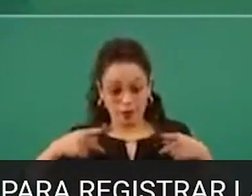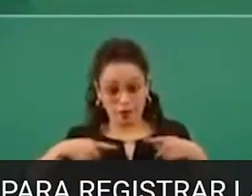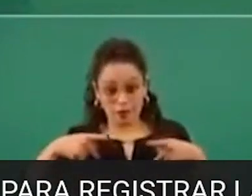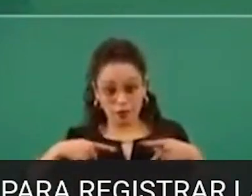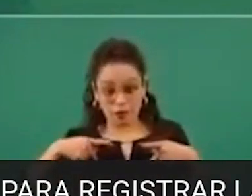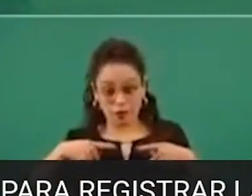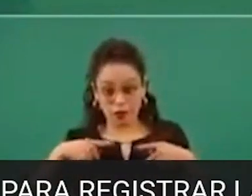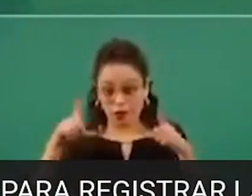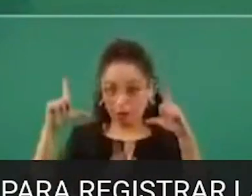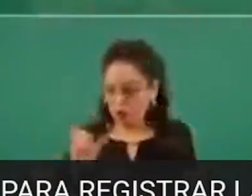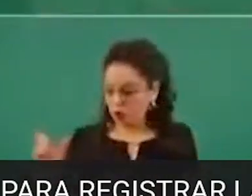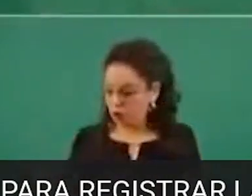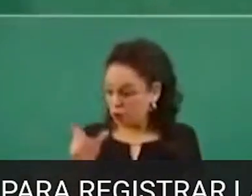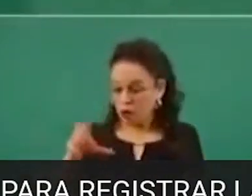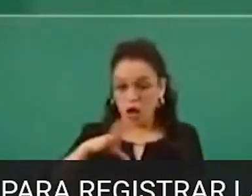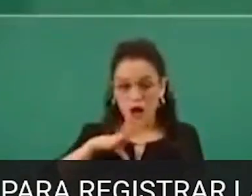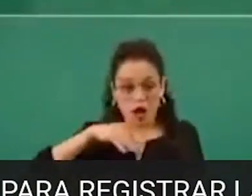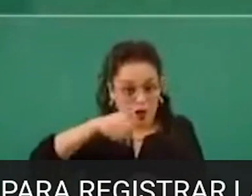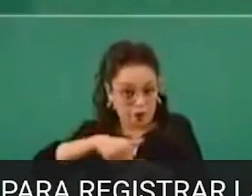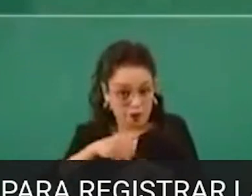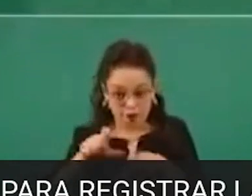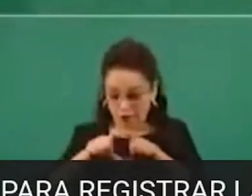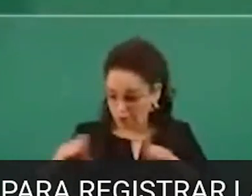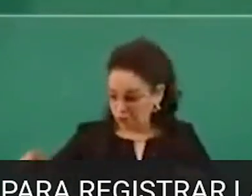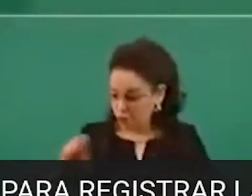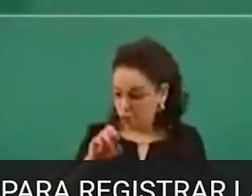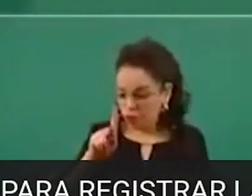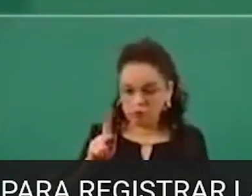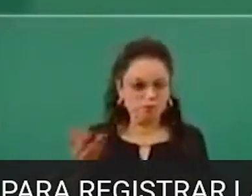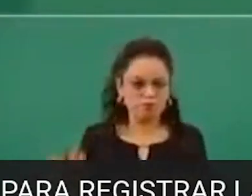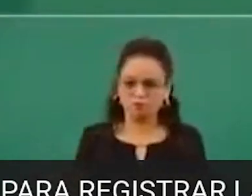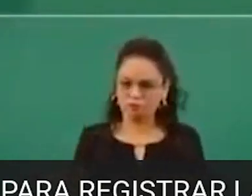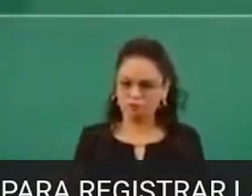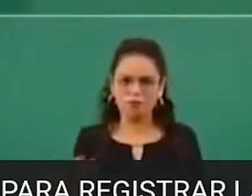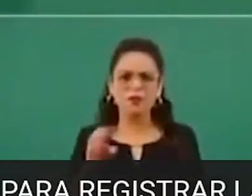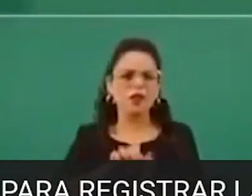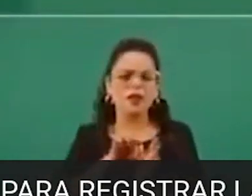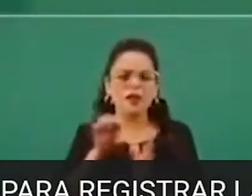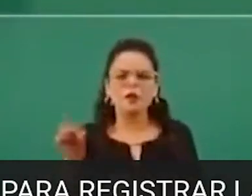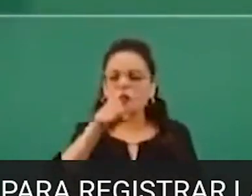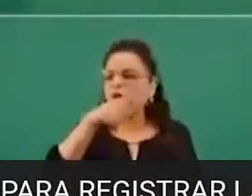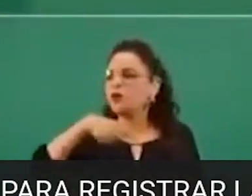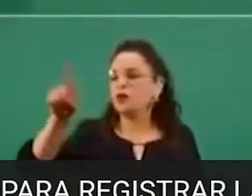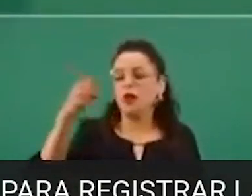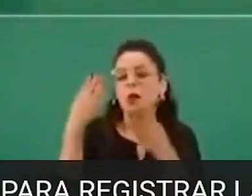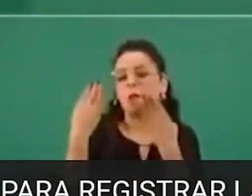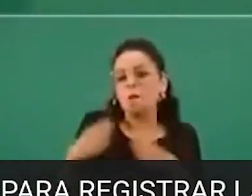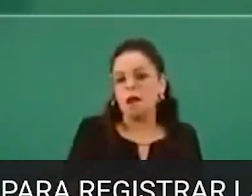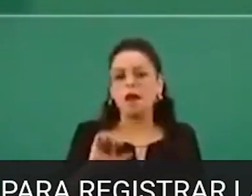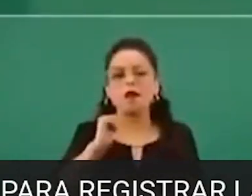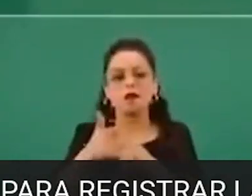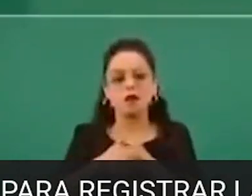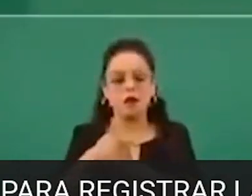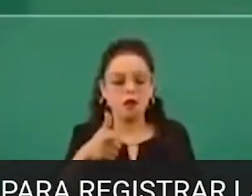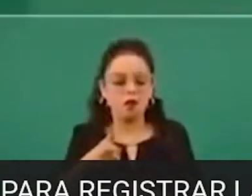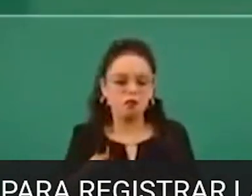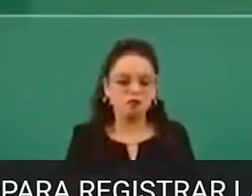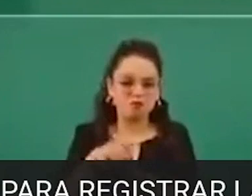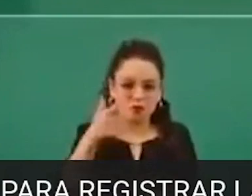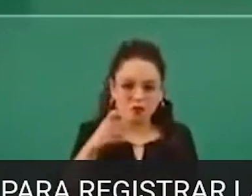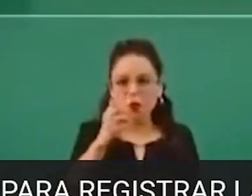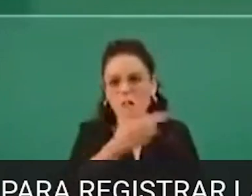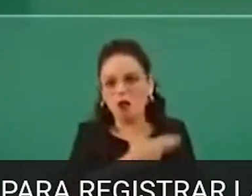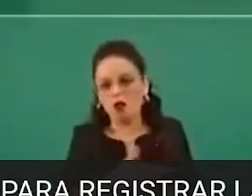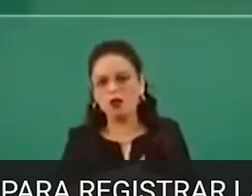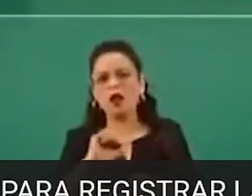la fotografía de la credencial. Se pueden hacer combinaciones, como ocurre cuando uno va al banco, por ejemplo, quien va a hacer transacciones financieras o